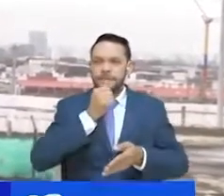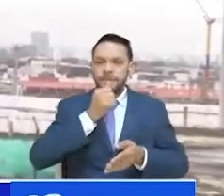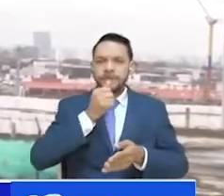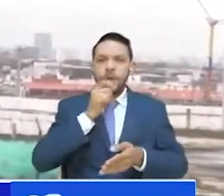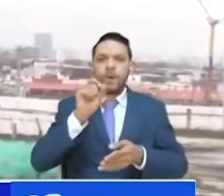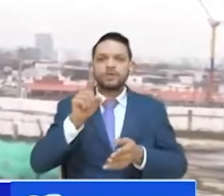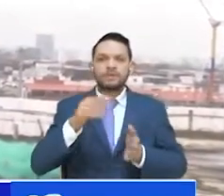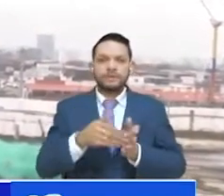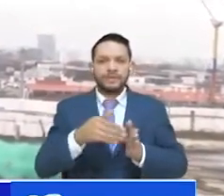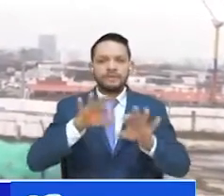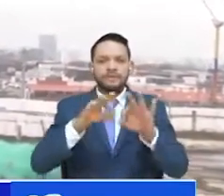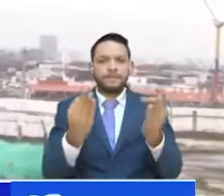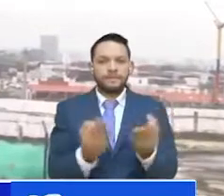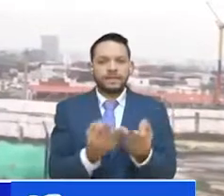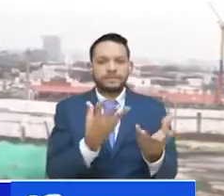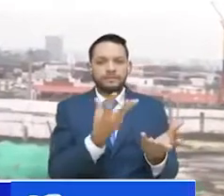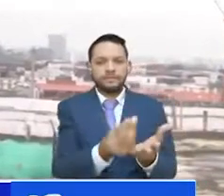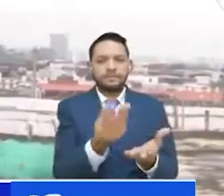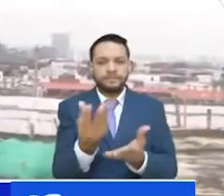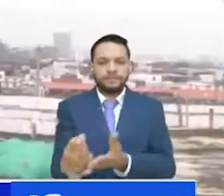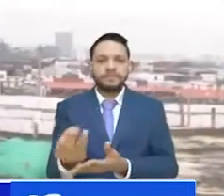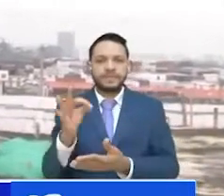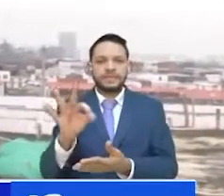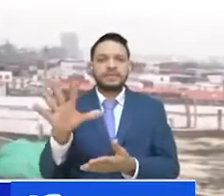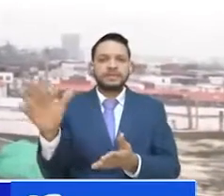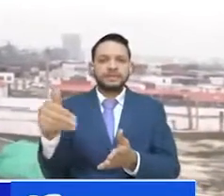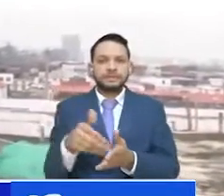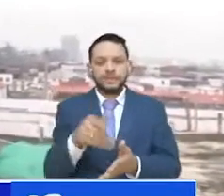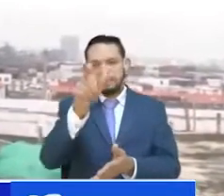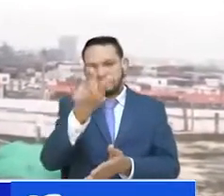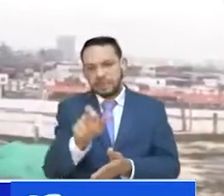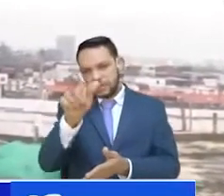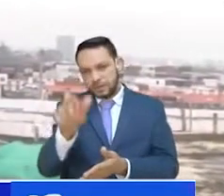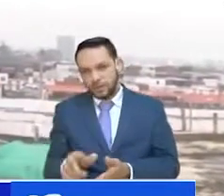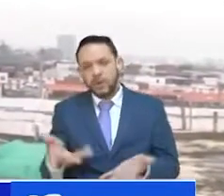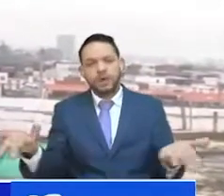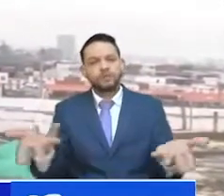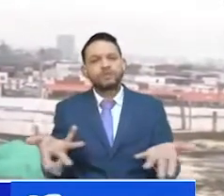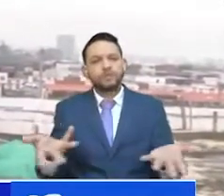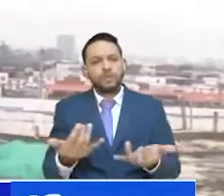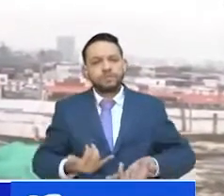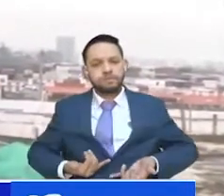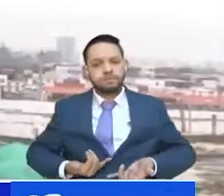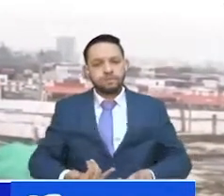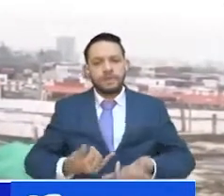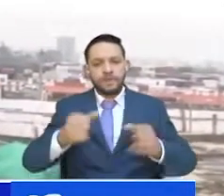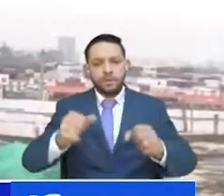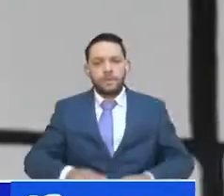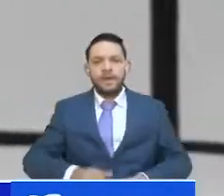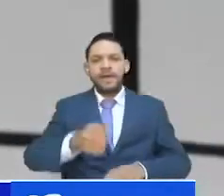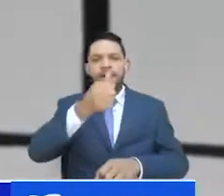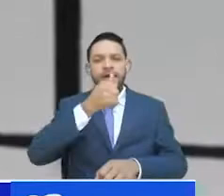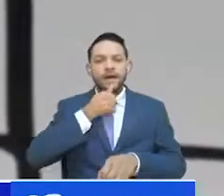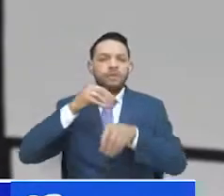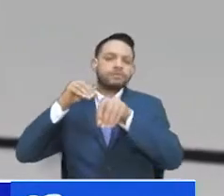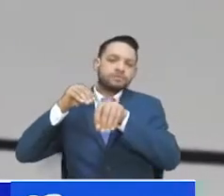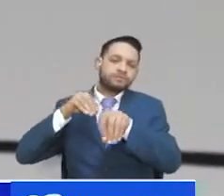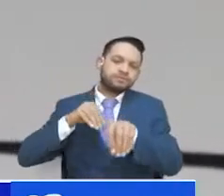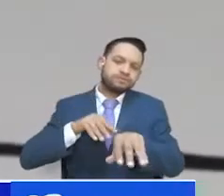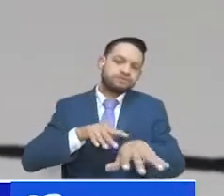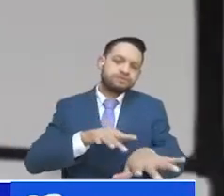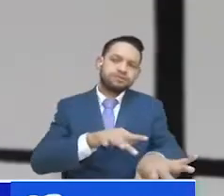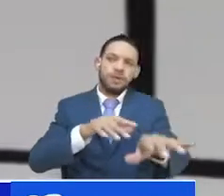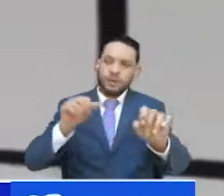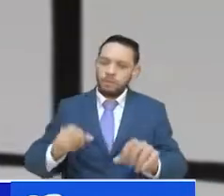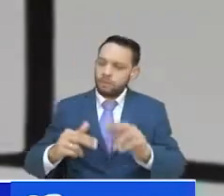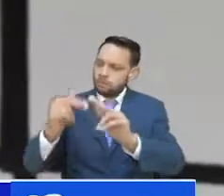11.000 familias. Calculo yo unas 35.000 personas, dos quebradenses, que se ven beneficiados con el servicio de agua potable. La construcción del tanque